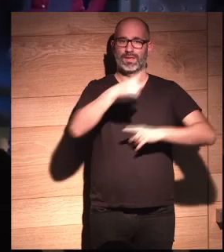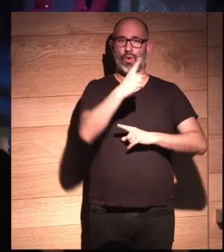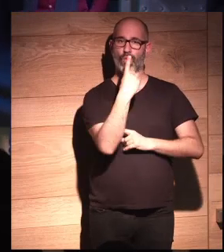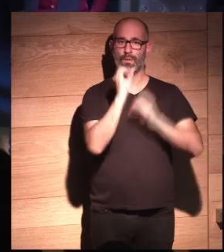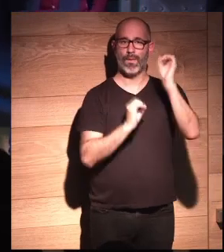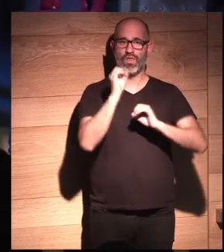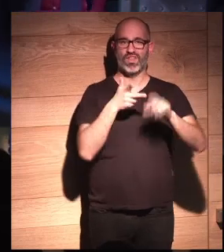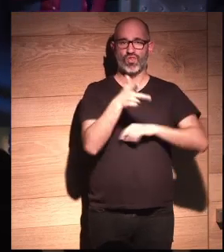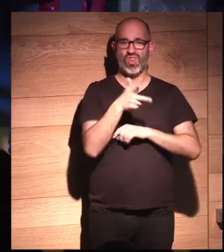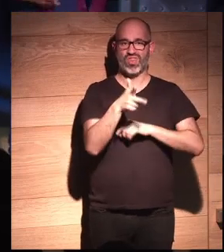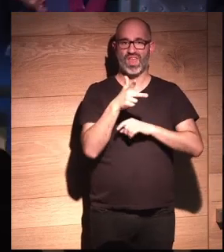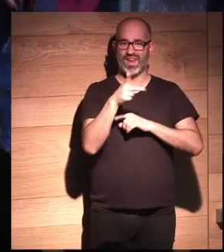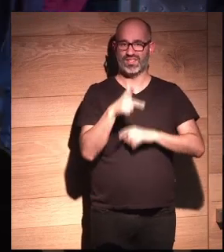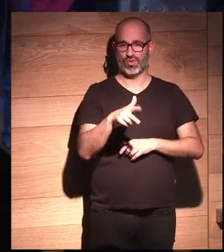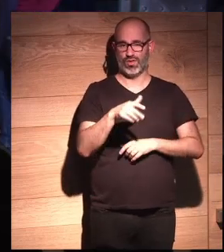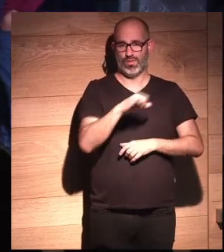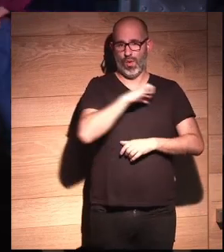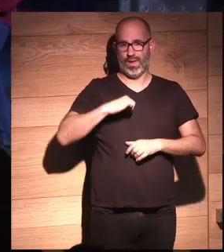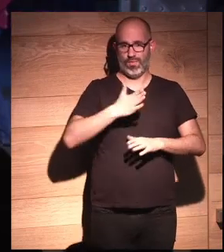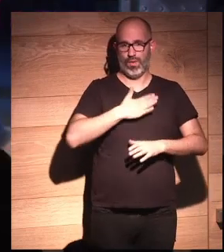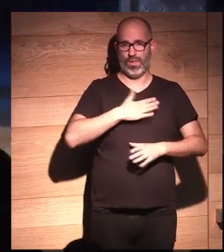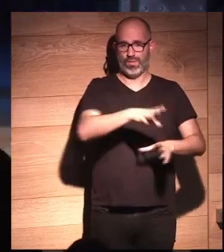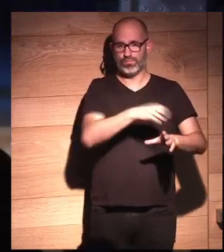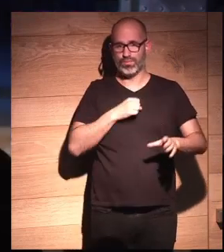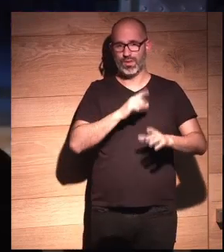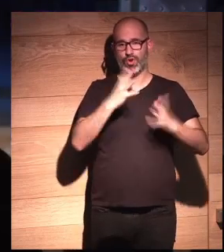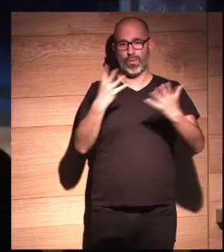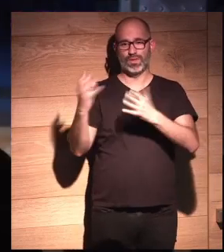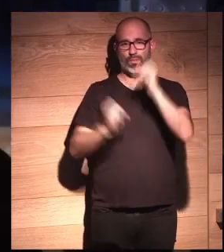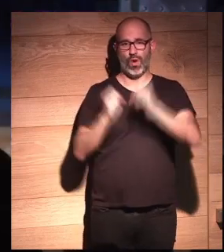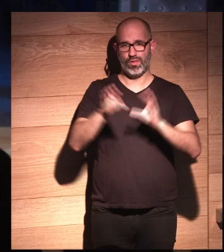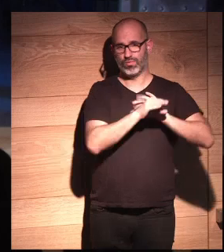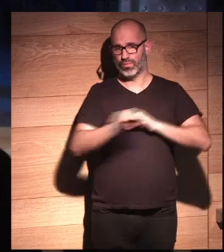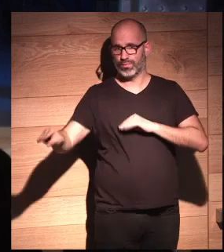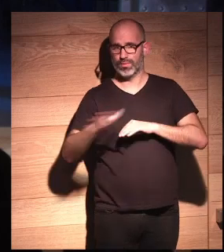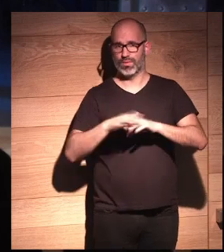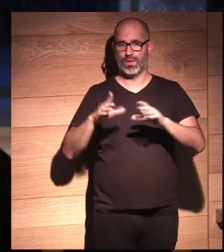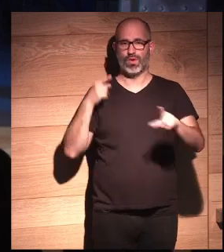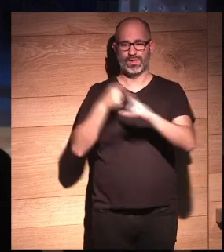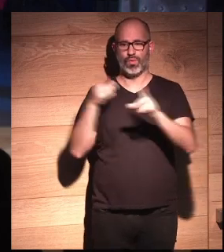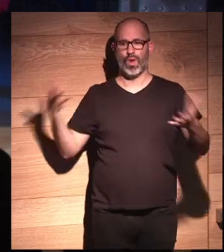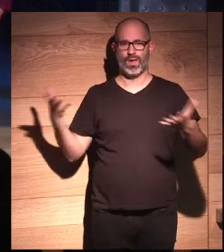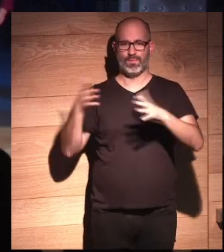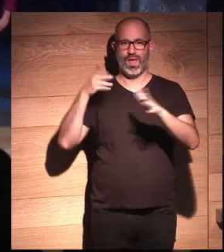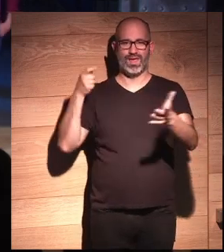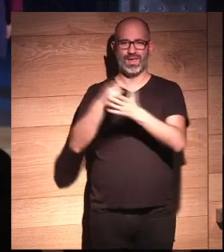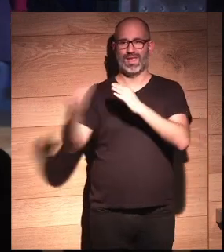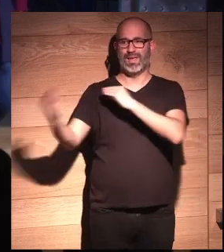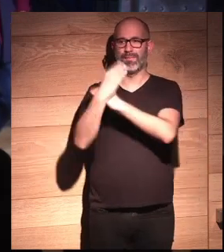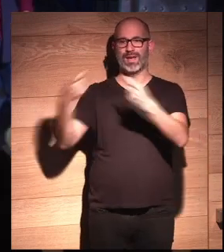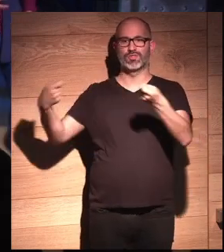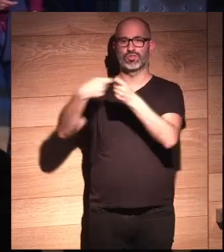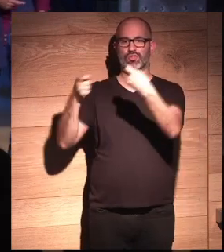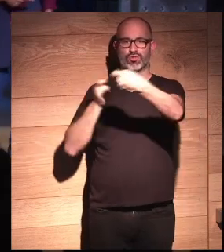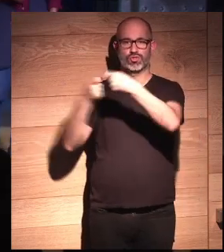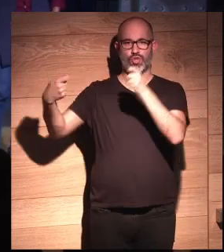1% de los derechos de propiedad intelectual. Mayormente el 99% suele ir a esa agrupación de interés económico, que está formada por unos inversores, ¿vale? Unos inversores